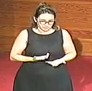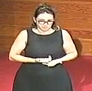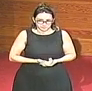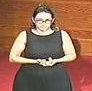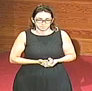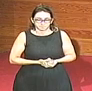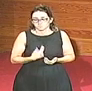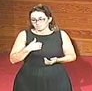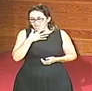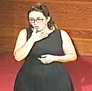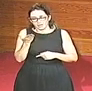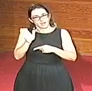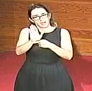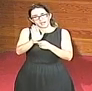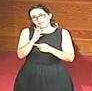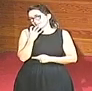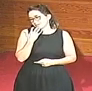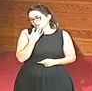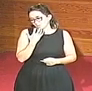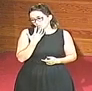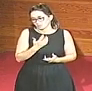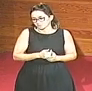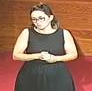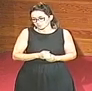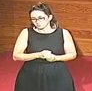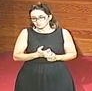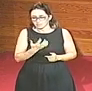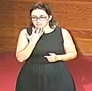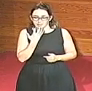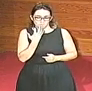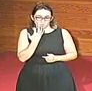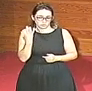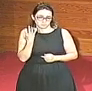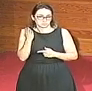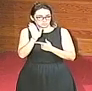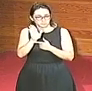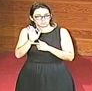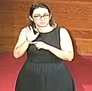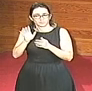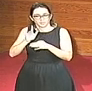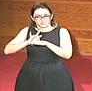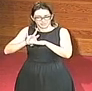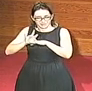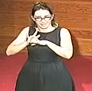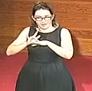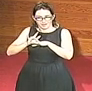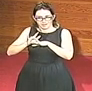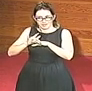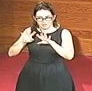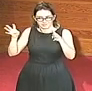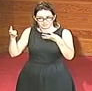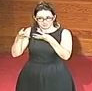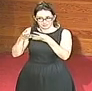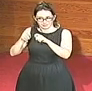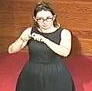poner un ejemplo de cómo hay un espacio digital globalizado, desregulado, que promueve a menudo